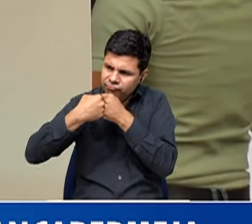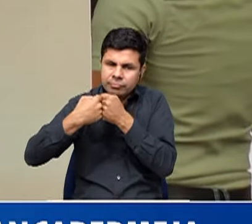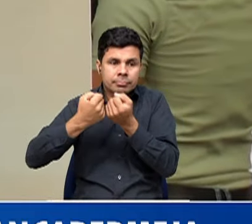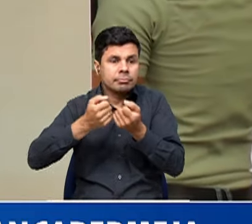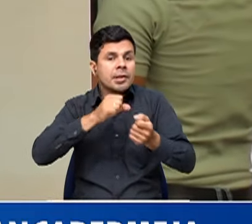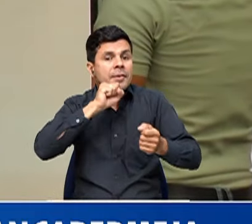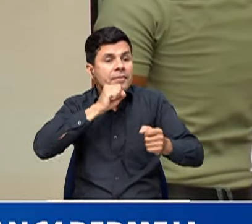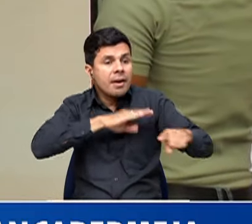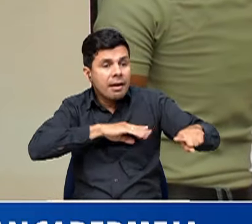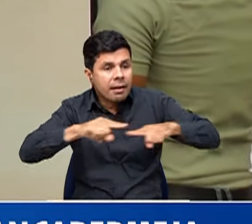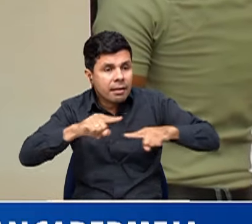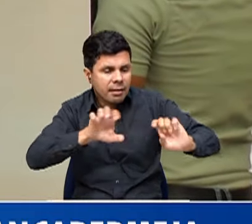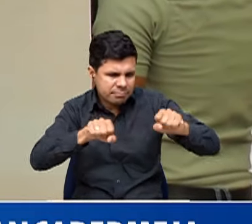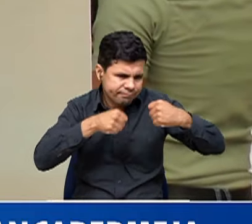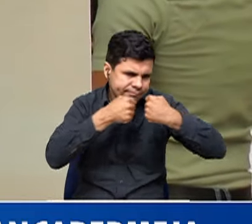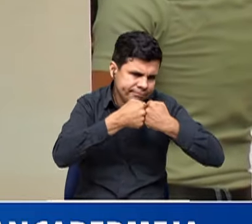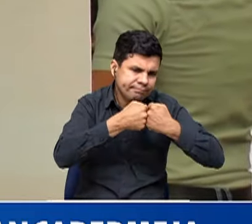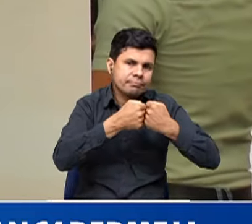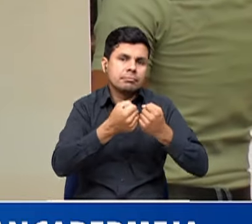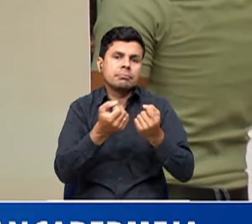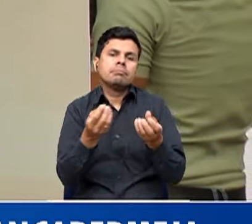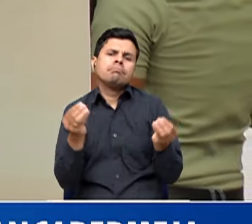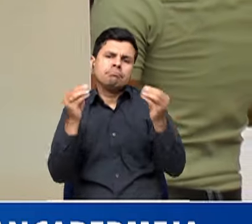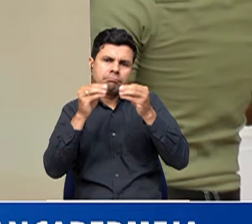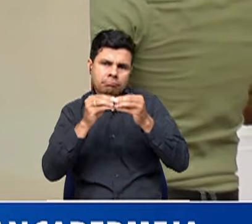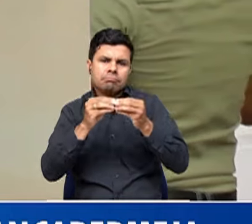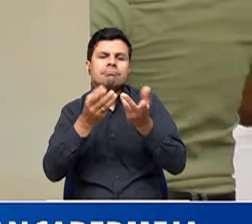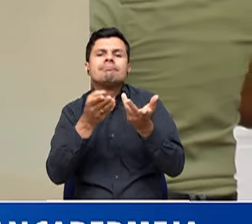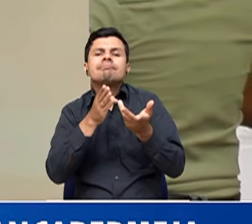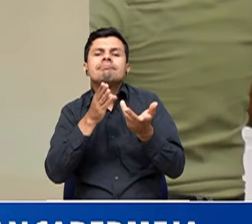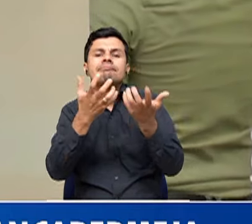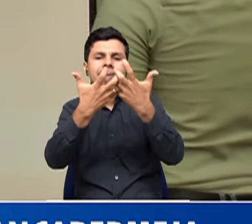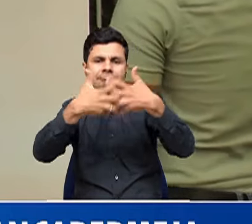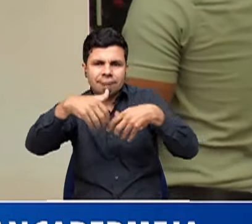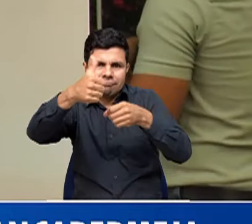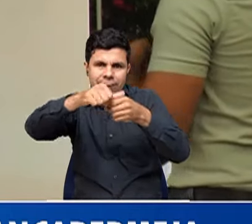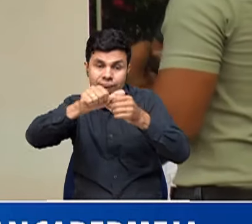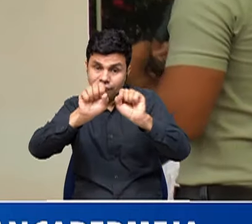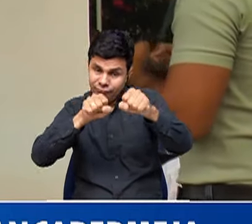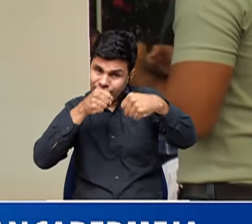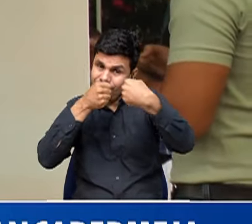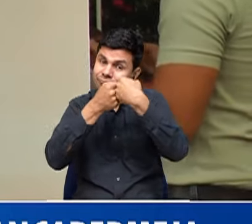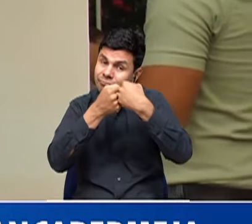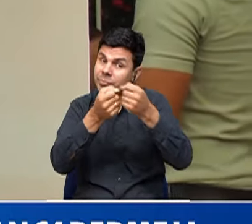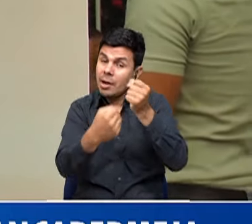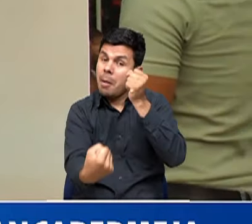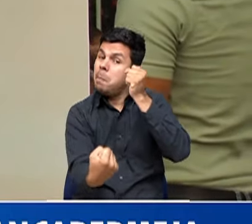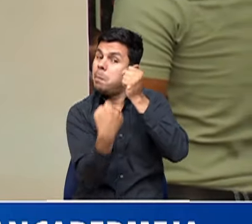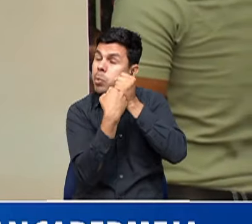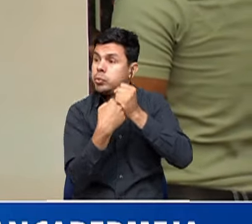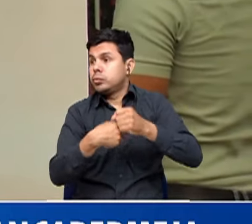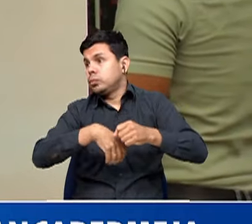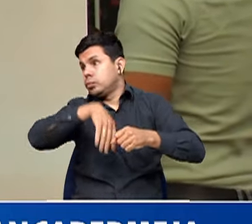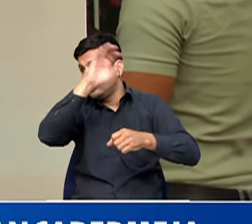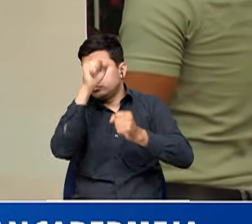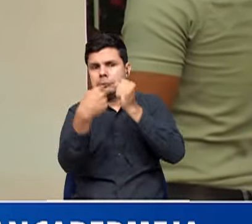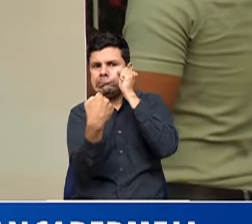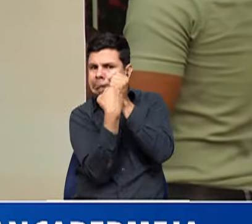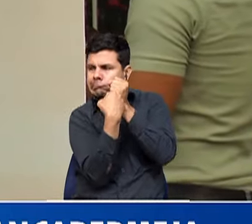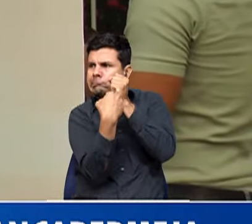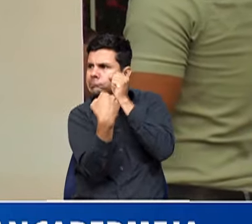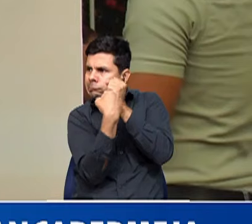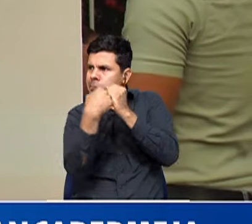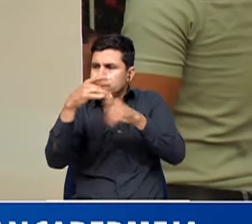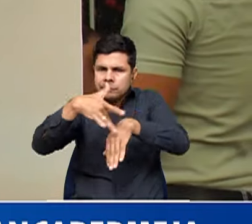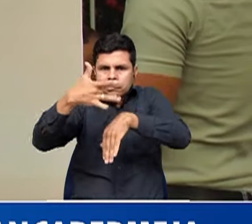del municipio de Barranca Bermeja y por supuesto con nuestro gran aliado que ha sido Ecopetrol. Ecopetrol ha sido una de las entidades que más ha empujado, como